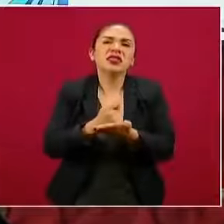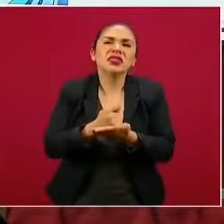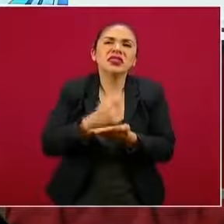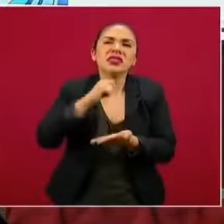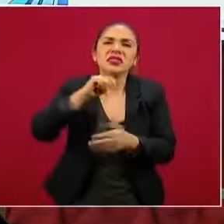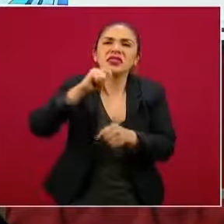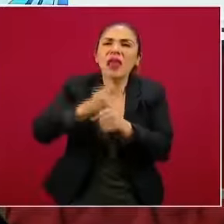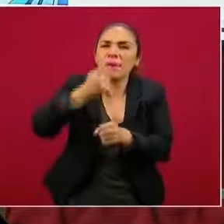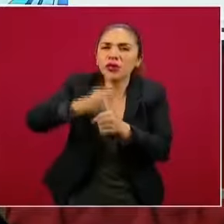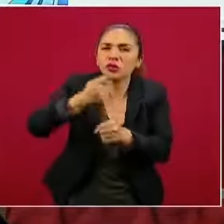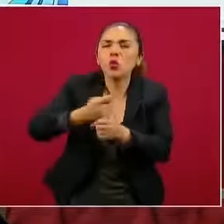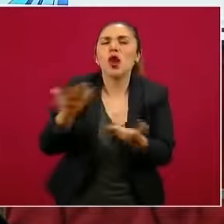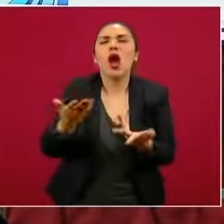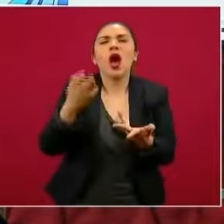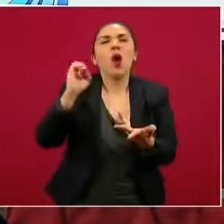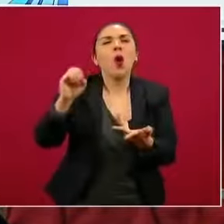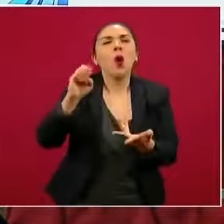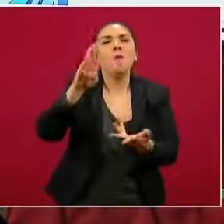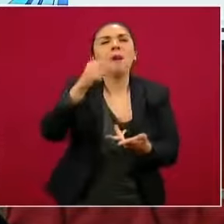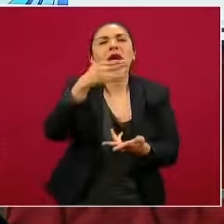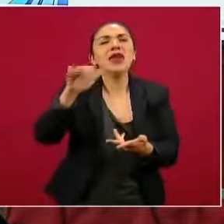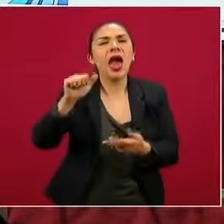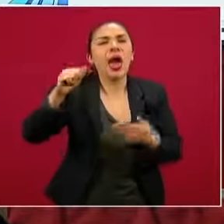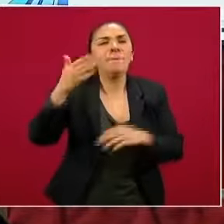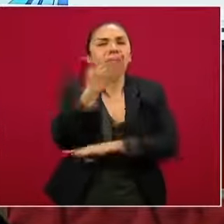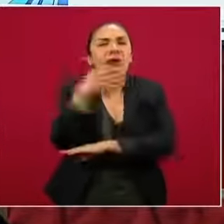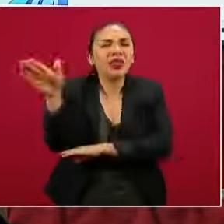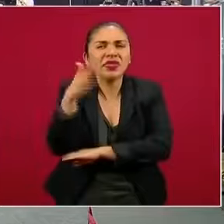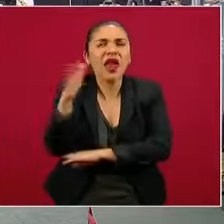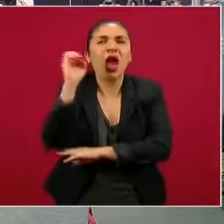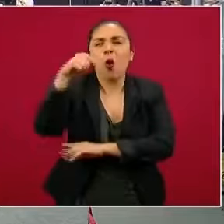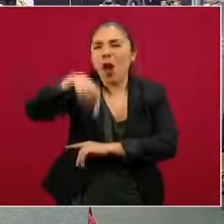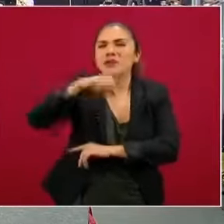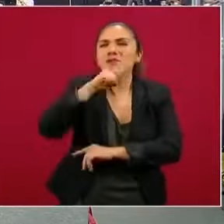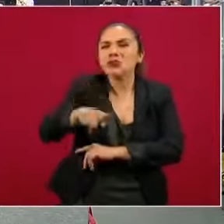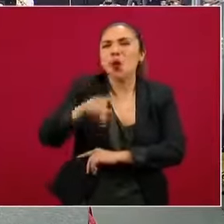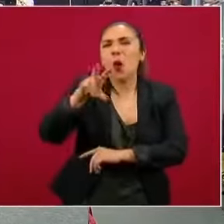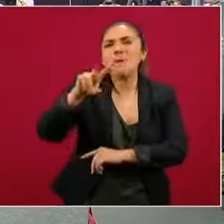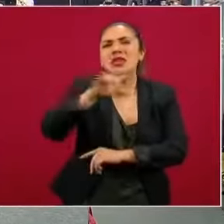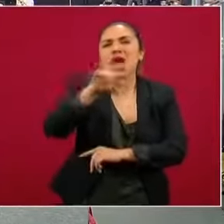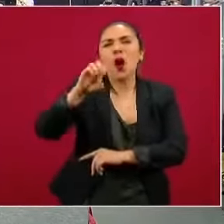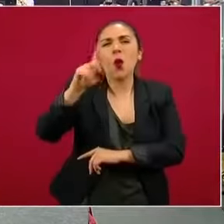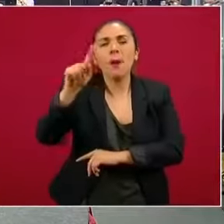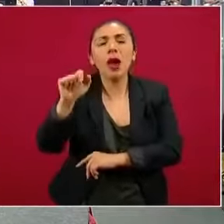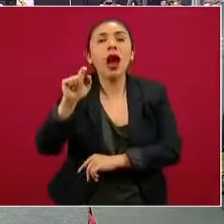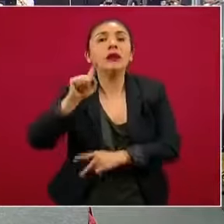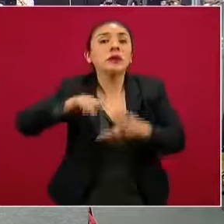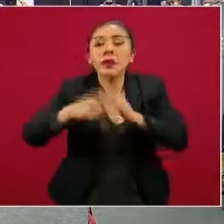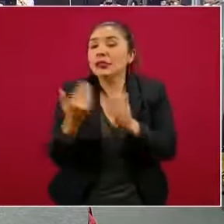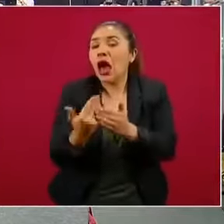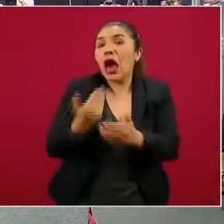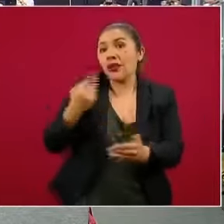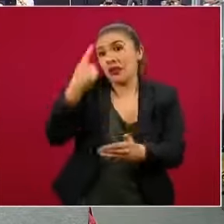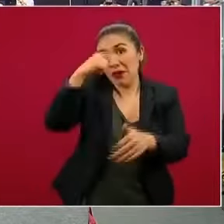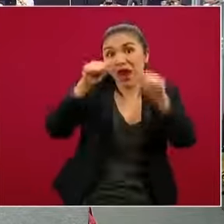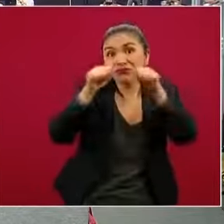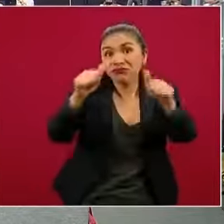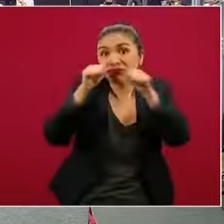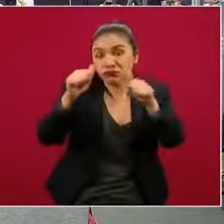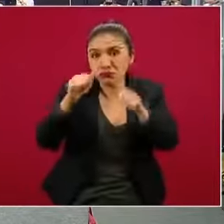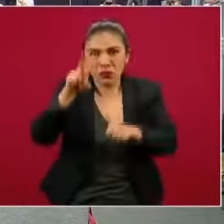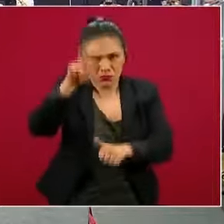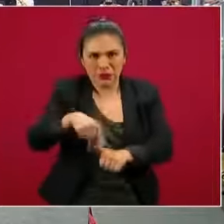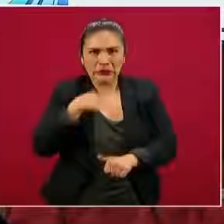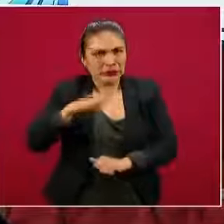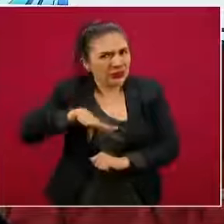en Nayarit o aquí mismo en la 32 en Villacuapa, y que han entrado en operaciones antes para atender COVID. Entonces, no hemos escatimado